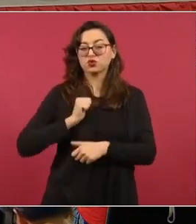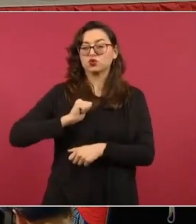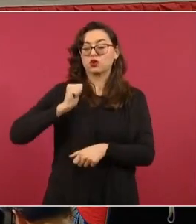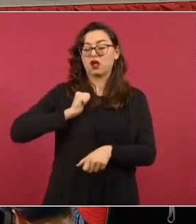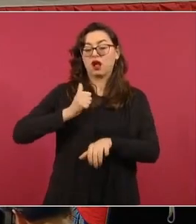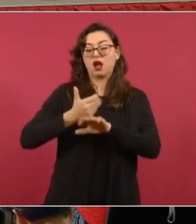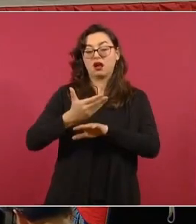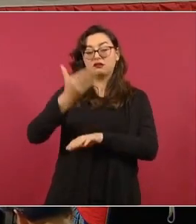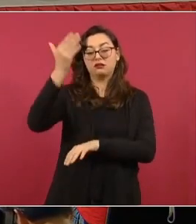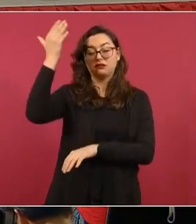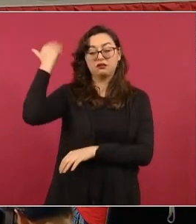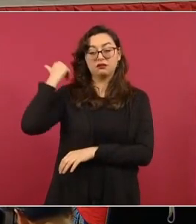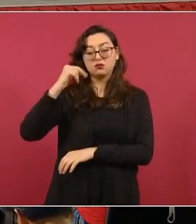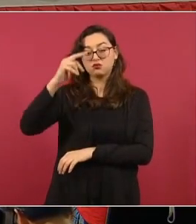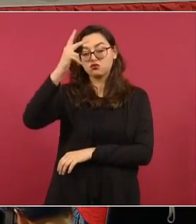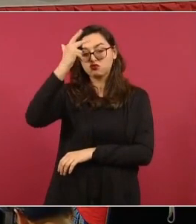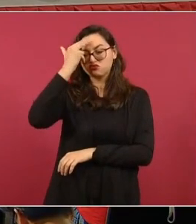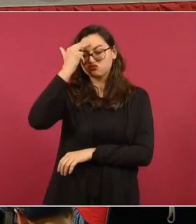Díaz,